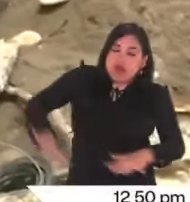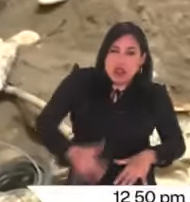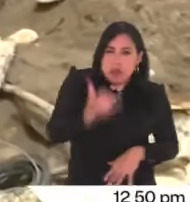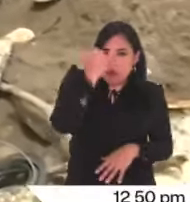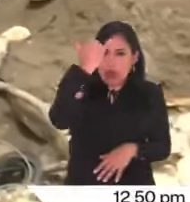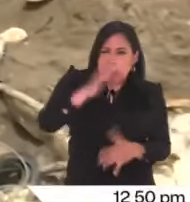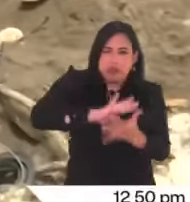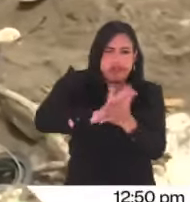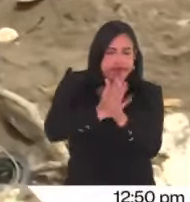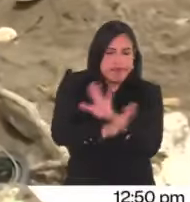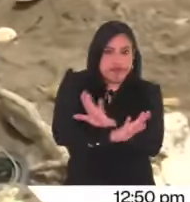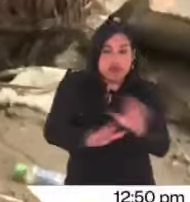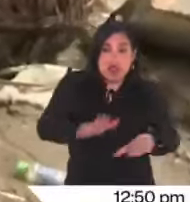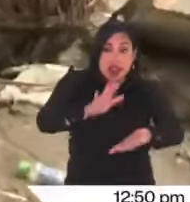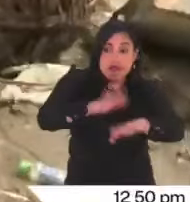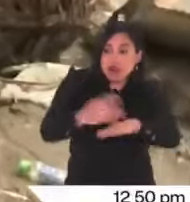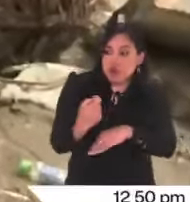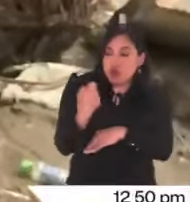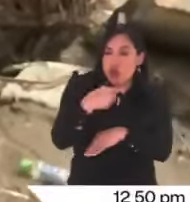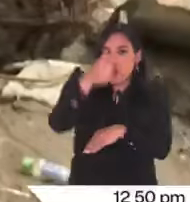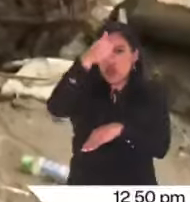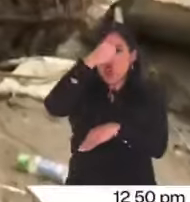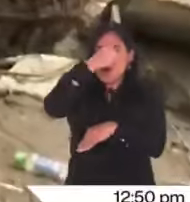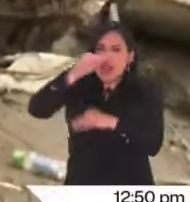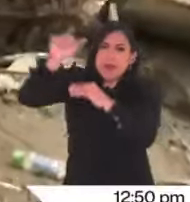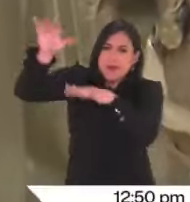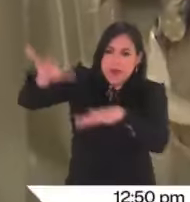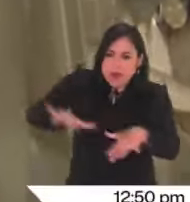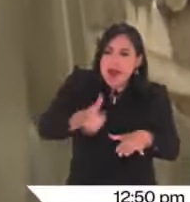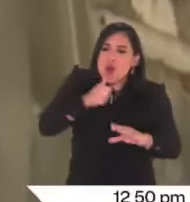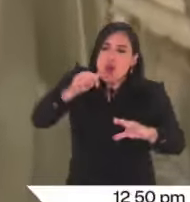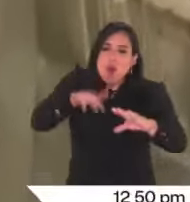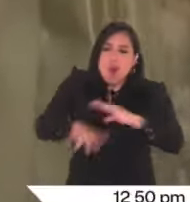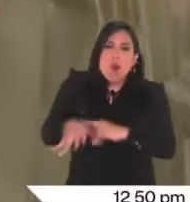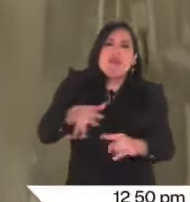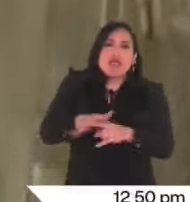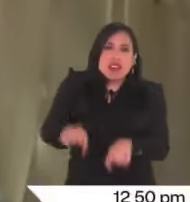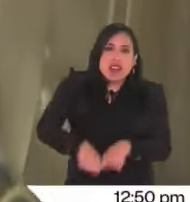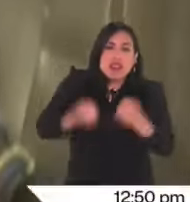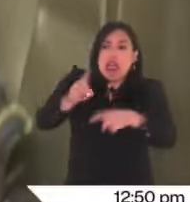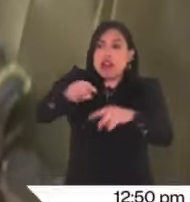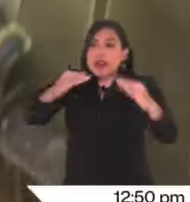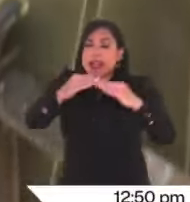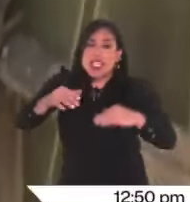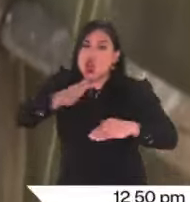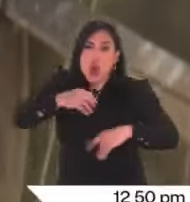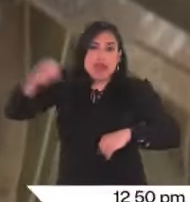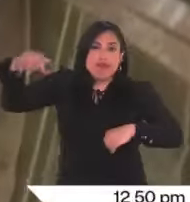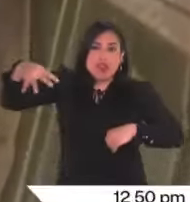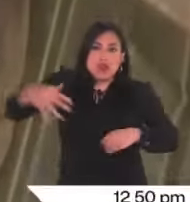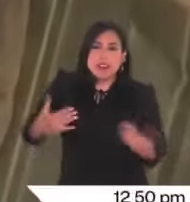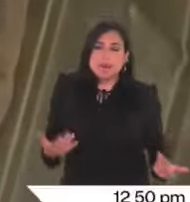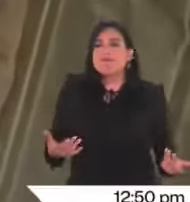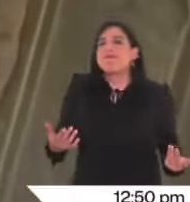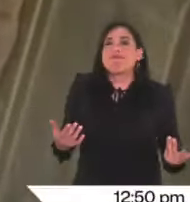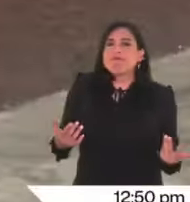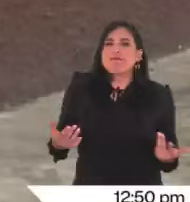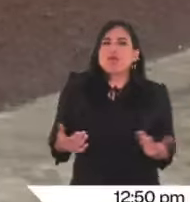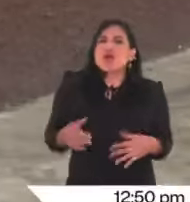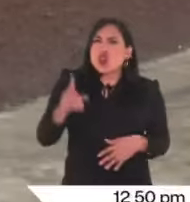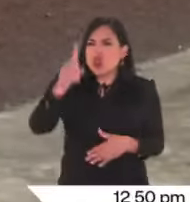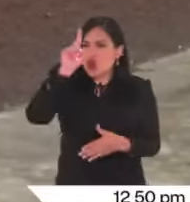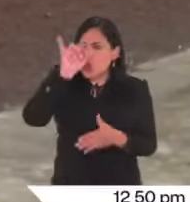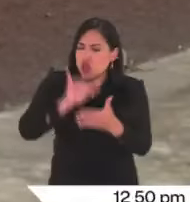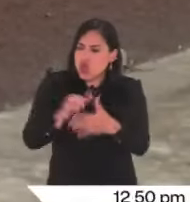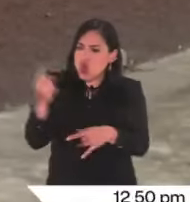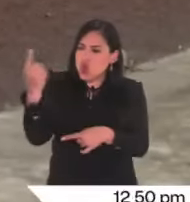avalancha del domingo generó daños en las redes de acueducto y en algunas viviendas tampoco hay suministro de energía aproximadamente Vamos como para una